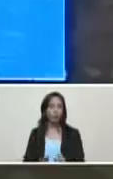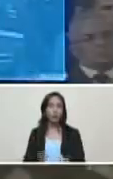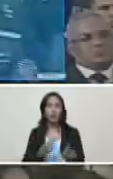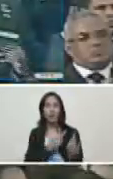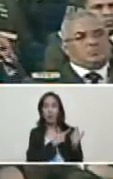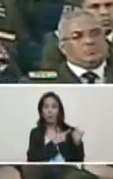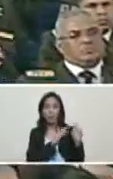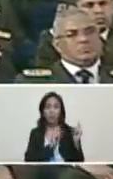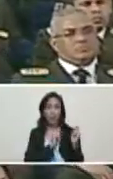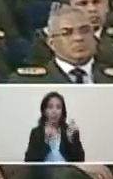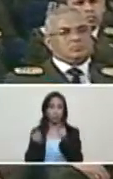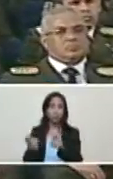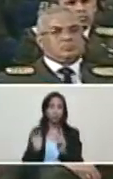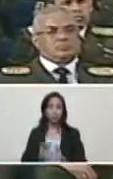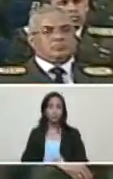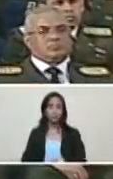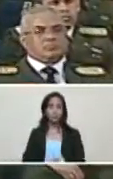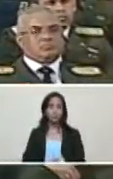al vicepresidente Tarek.